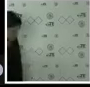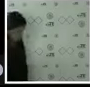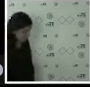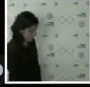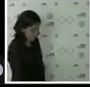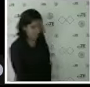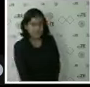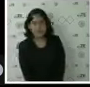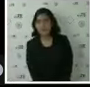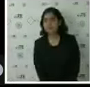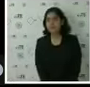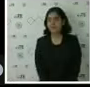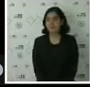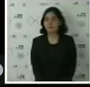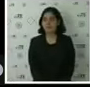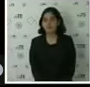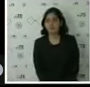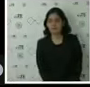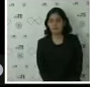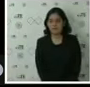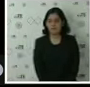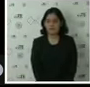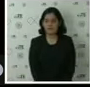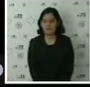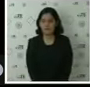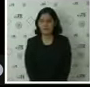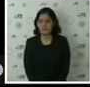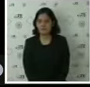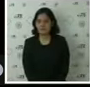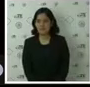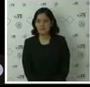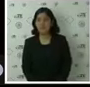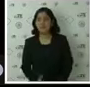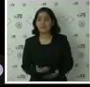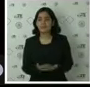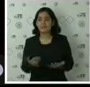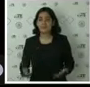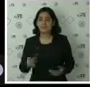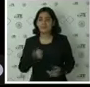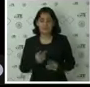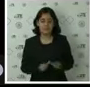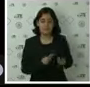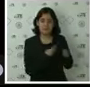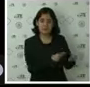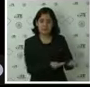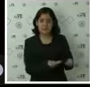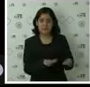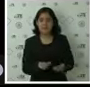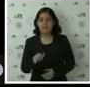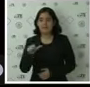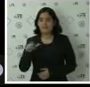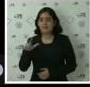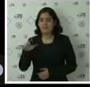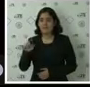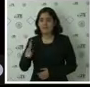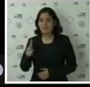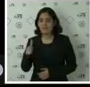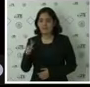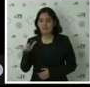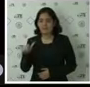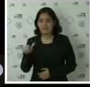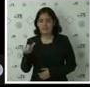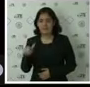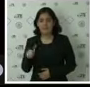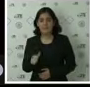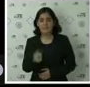Alexa Lemus, de quien también doy la cordial bienvenida, mi querida Alexa, y leeré algunas líneas de tu perfil si no